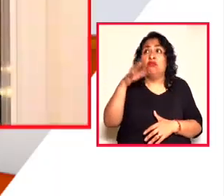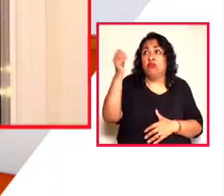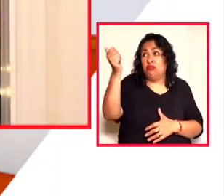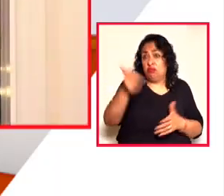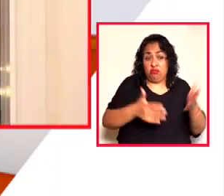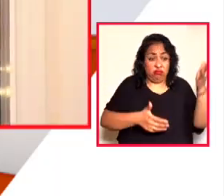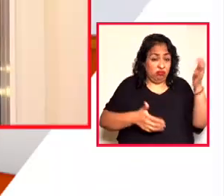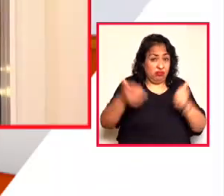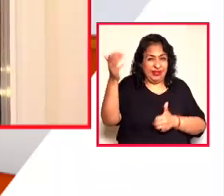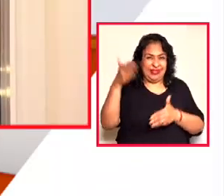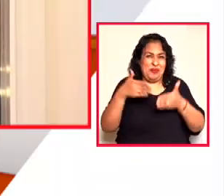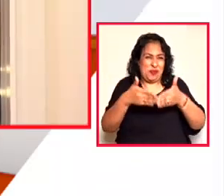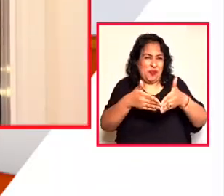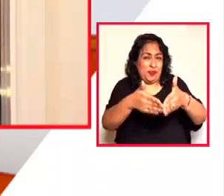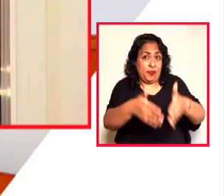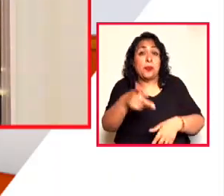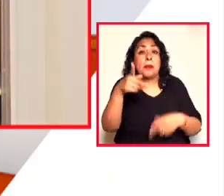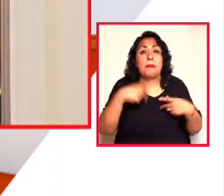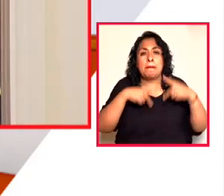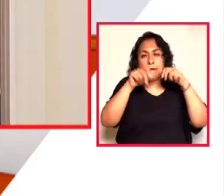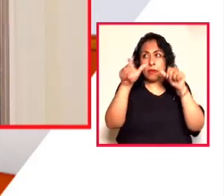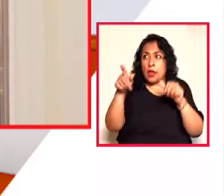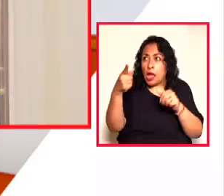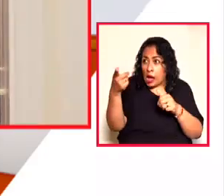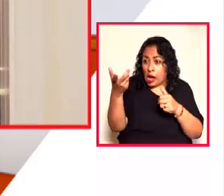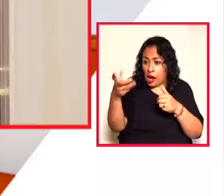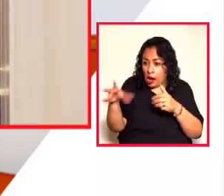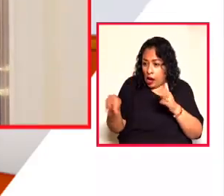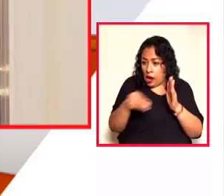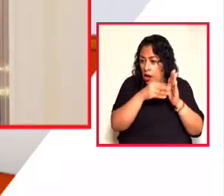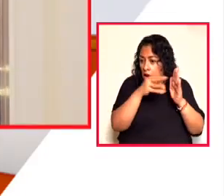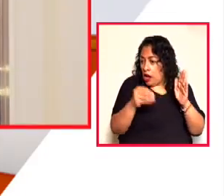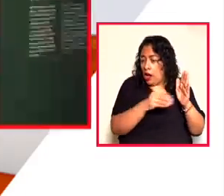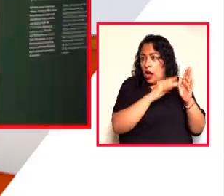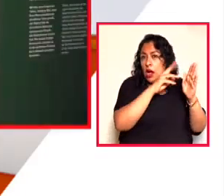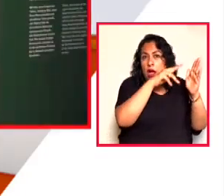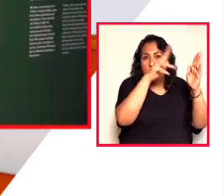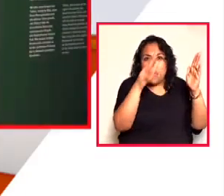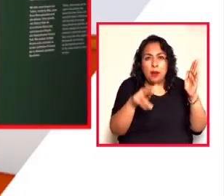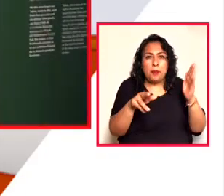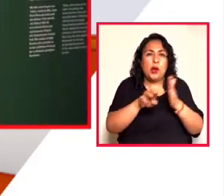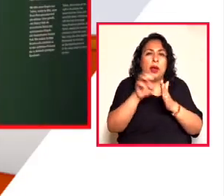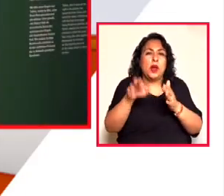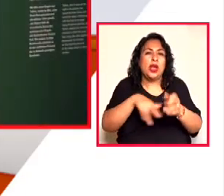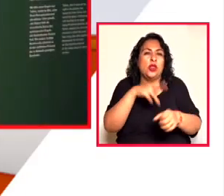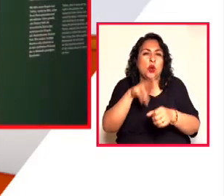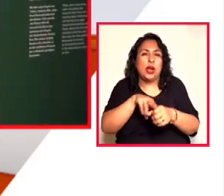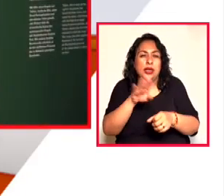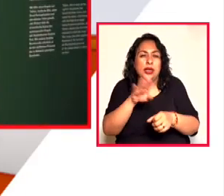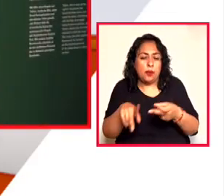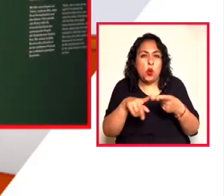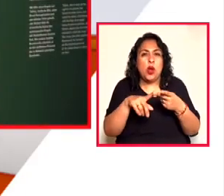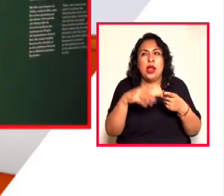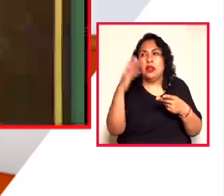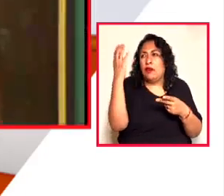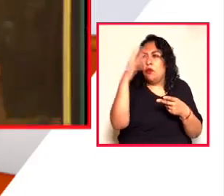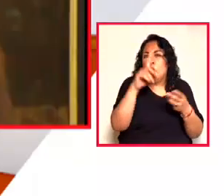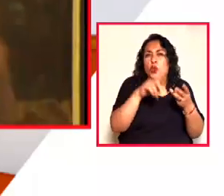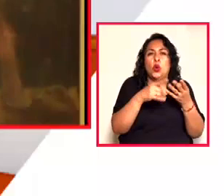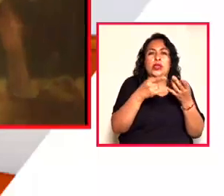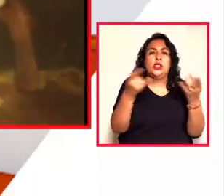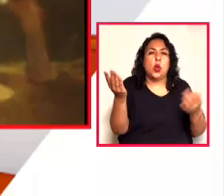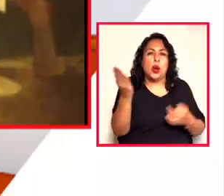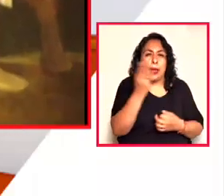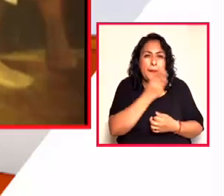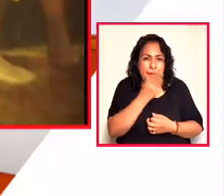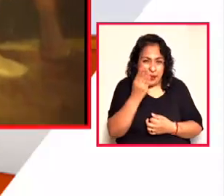puerto. Los artistas incorporaban estos elementos a sus obras, como naturalezas muertas, retratos o historias bíblicas. En